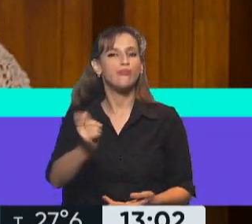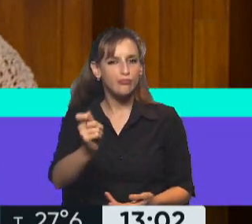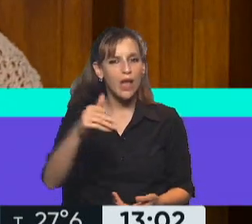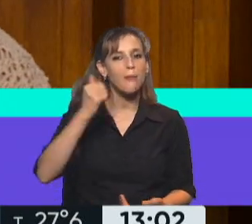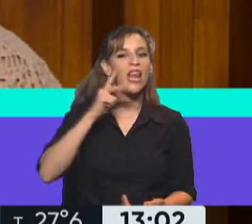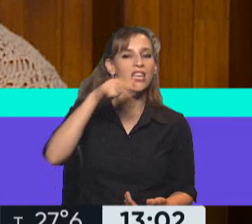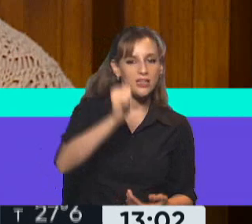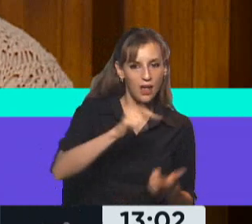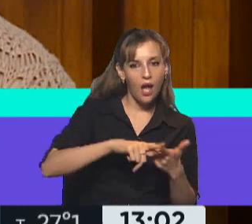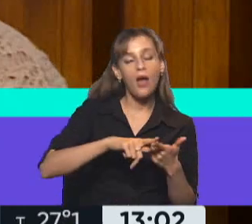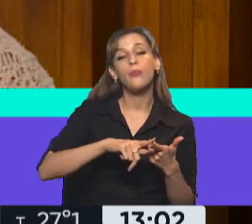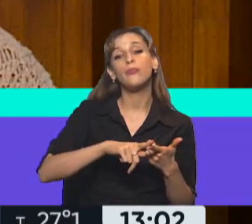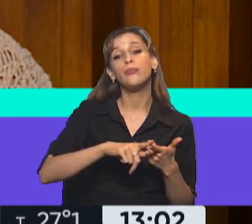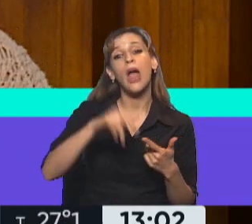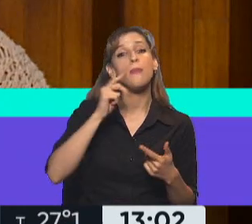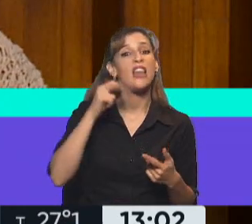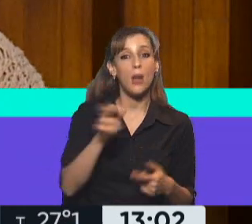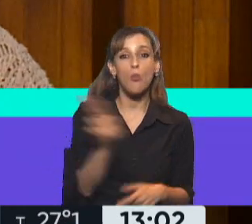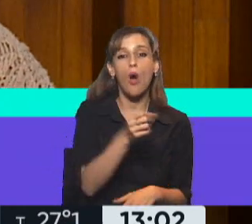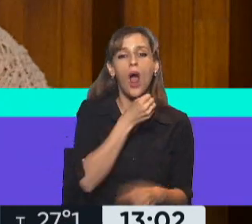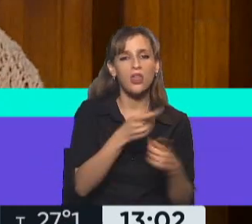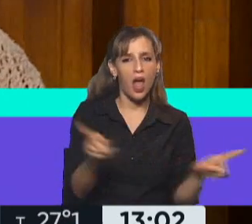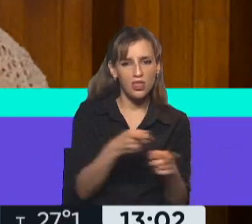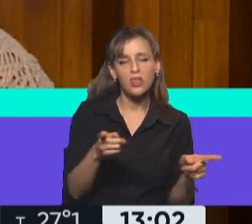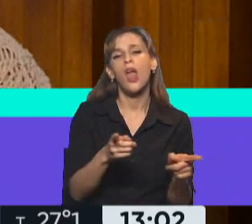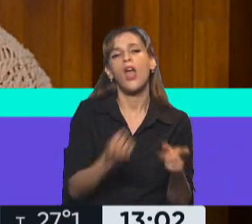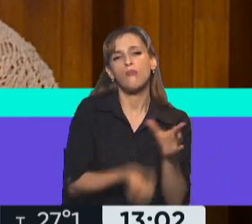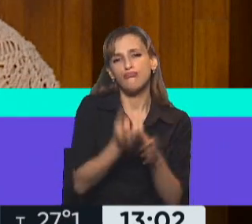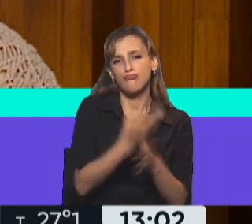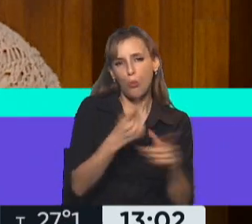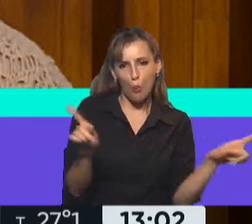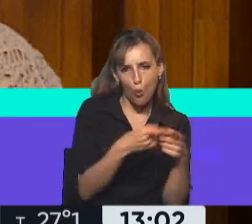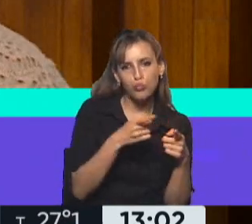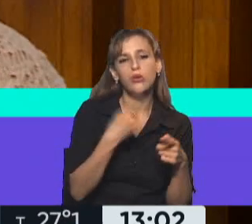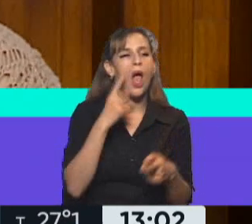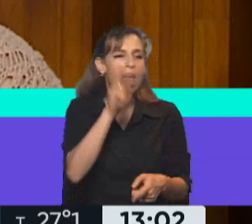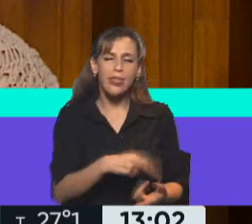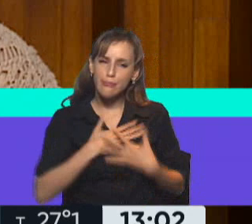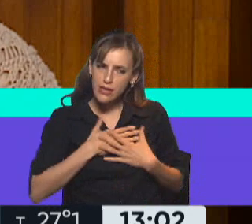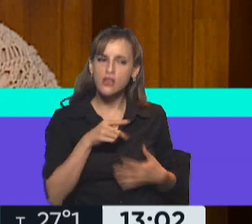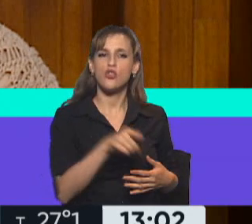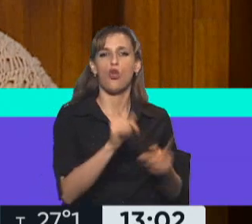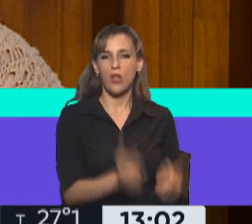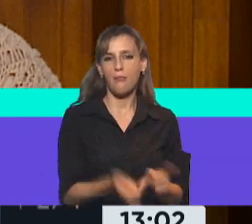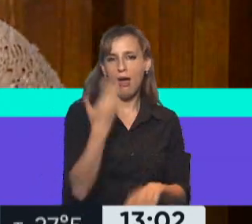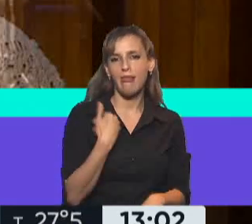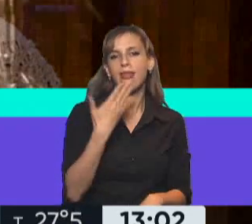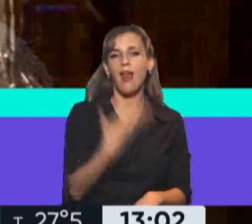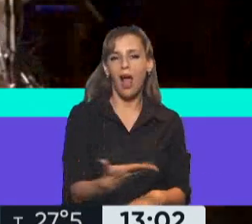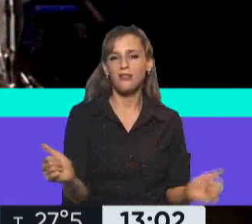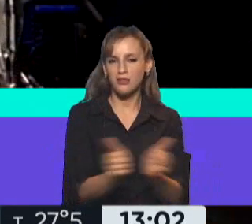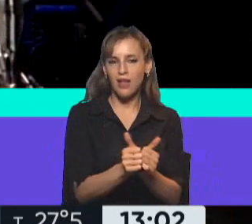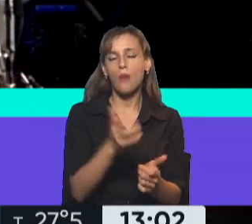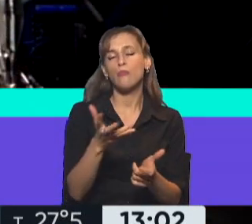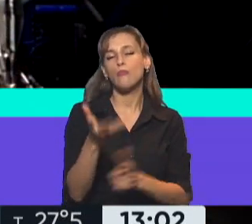y Nacho Amil. Melina Mogilevsky es cantante y compositora, es una colega que quiero mucho y admiro mucho. Y ella participó también en la producción artística del